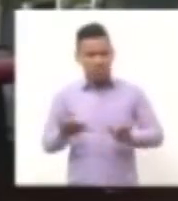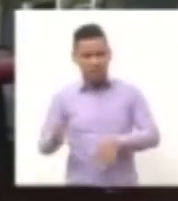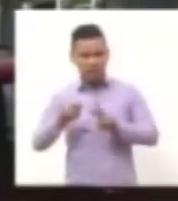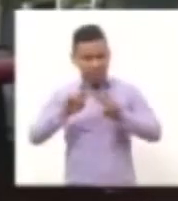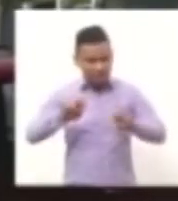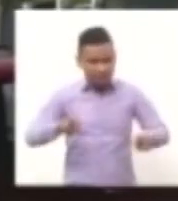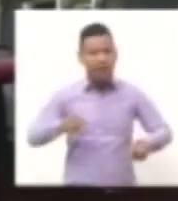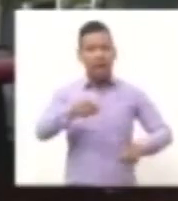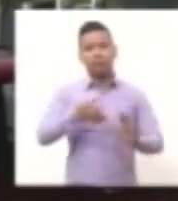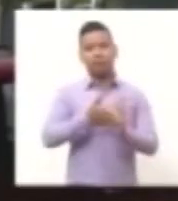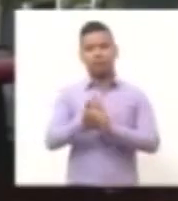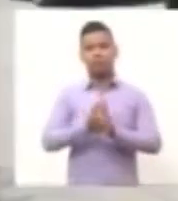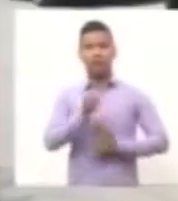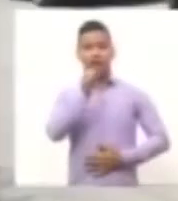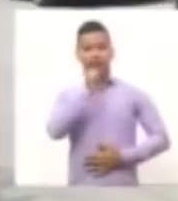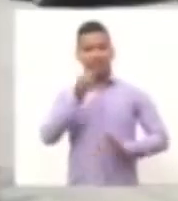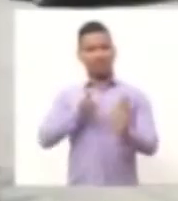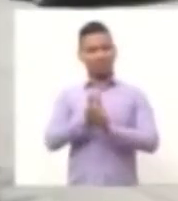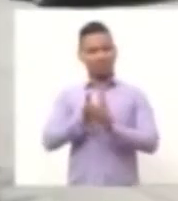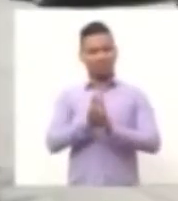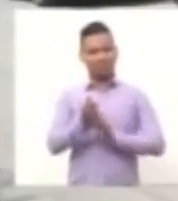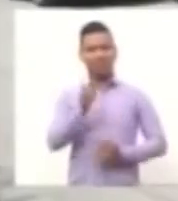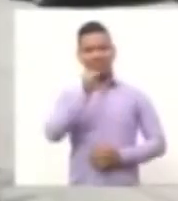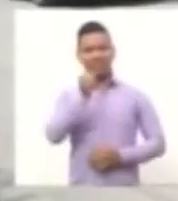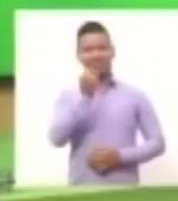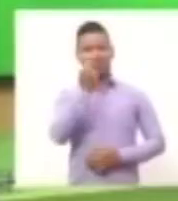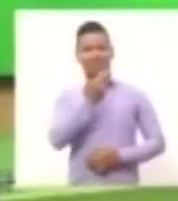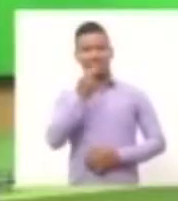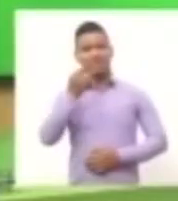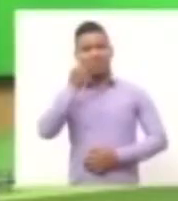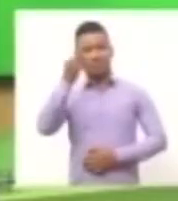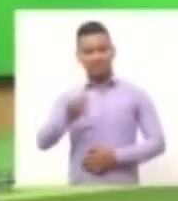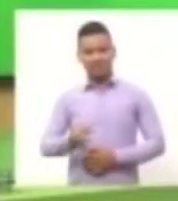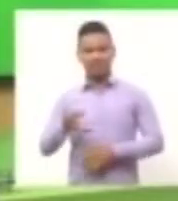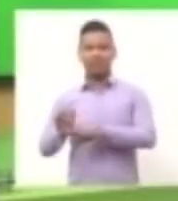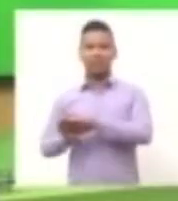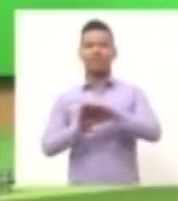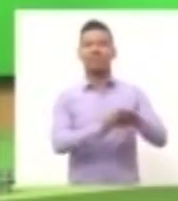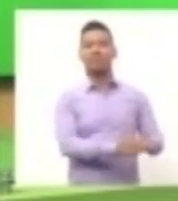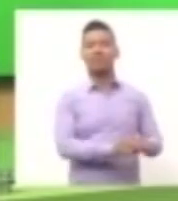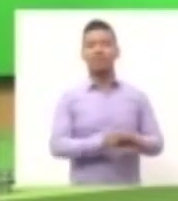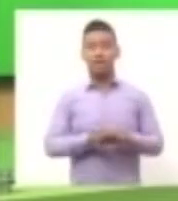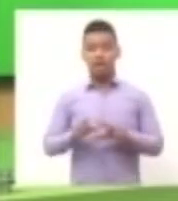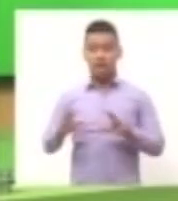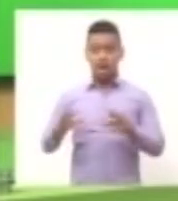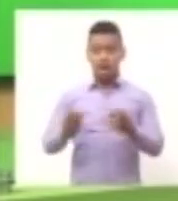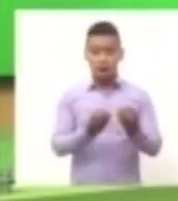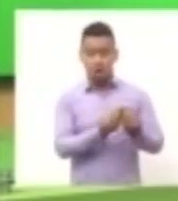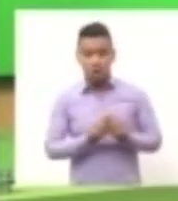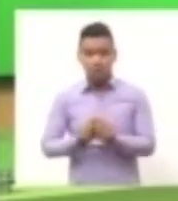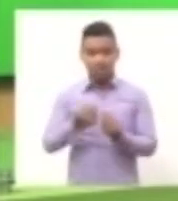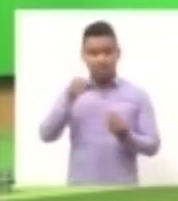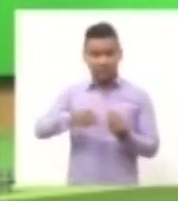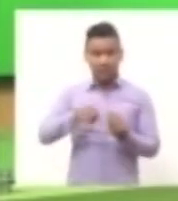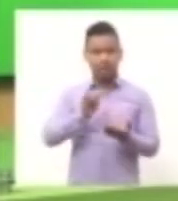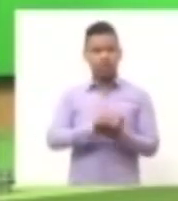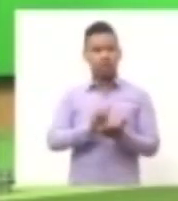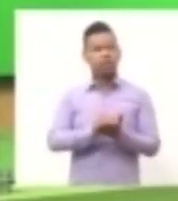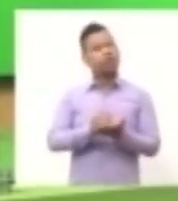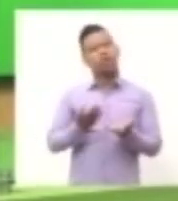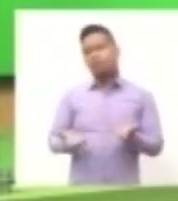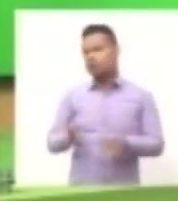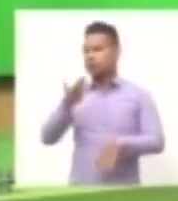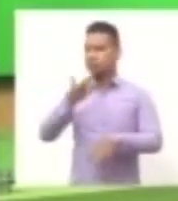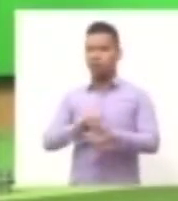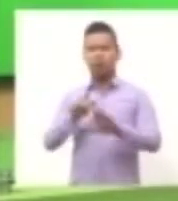Verbel, las noticias, un compromiso con la verdad. Bien, los concejales se comprometieron a ponerle lupa a las políticas de seguridad